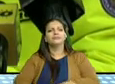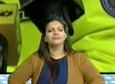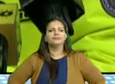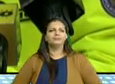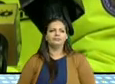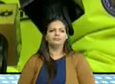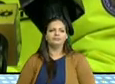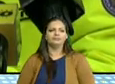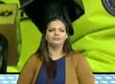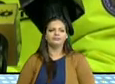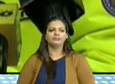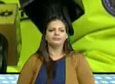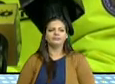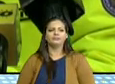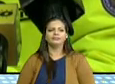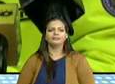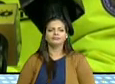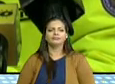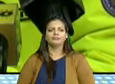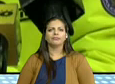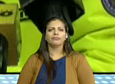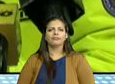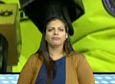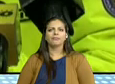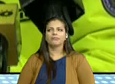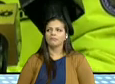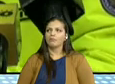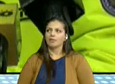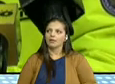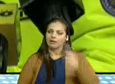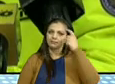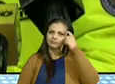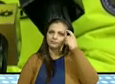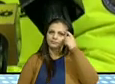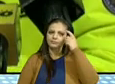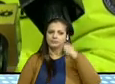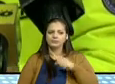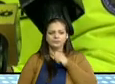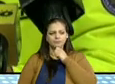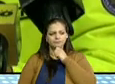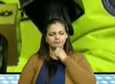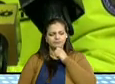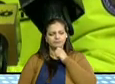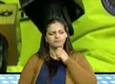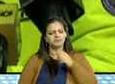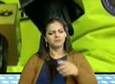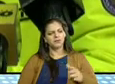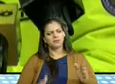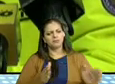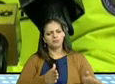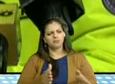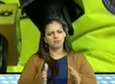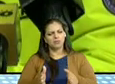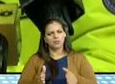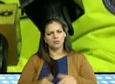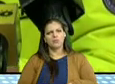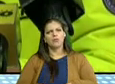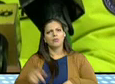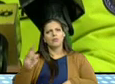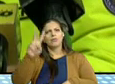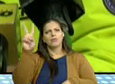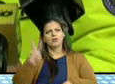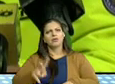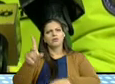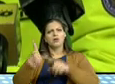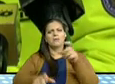no tenemos una fórmula o una forma? ¿Por qué no hemos planeado una forma de hacerles un seguimiento a los indeseables y